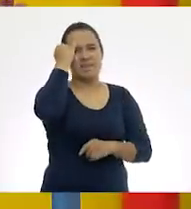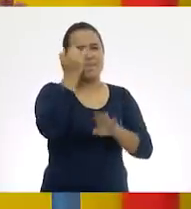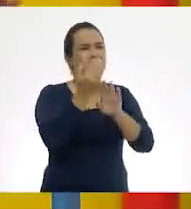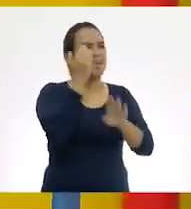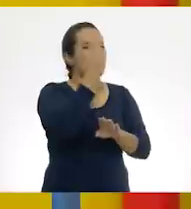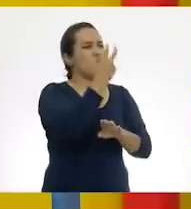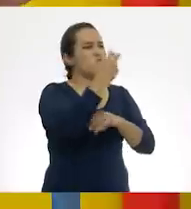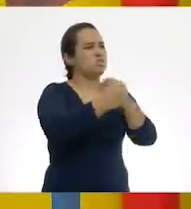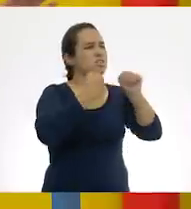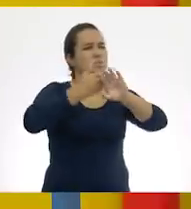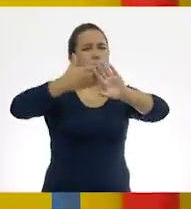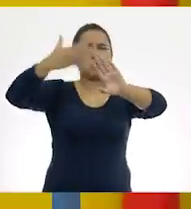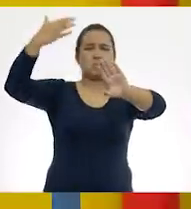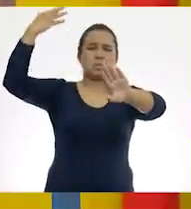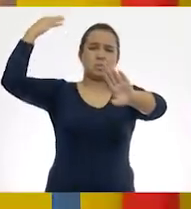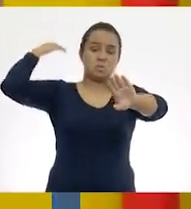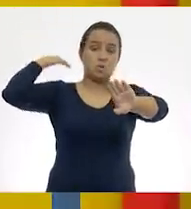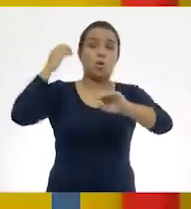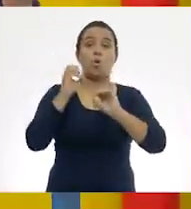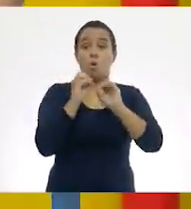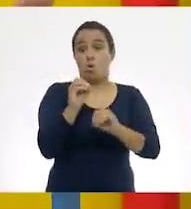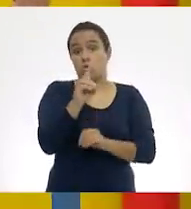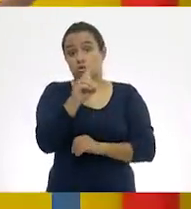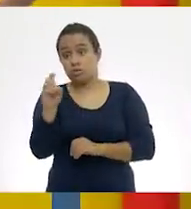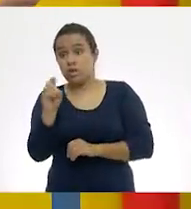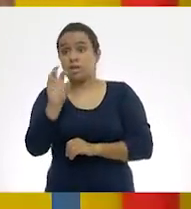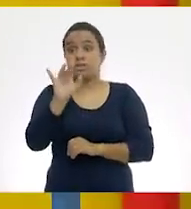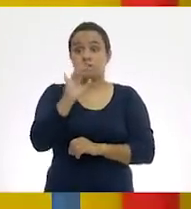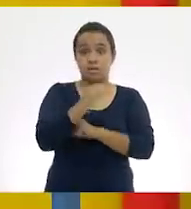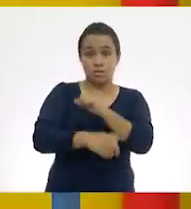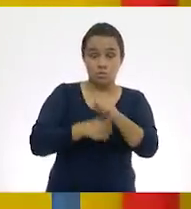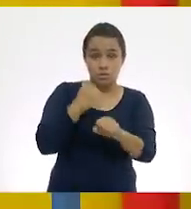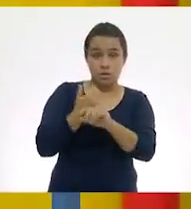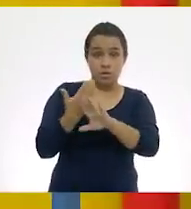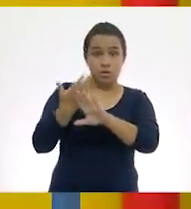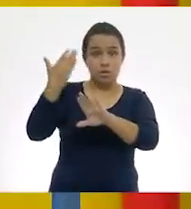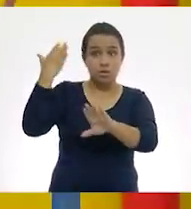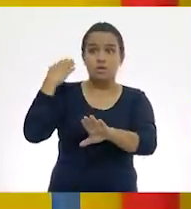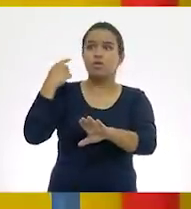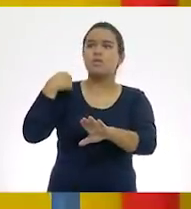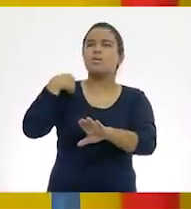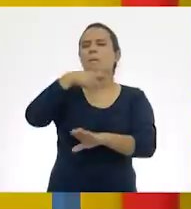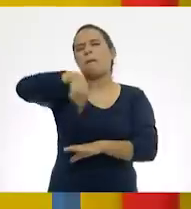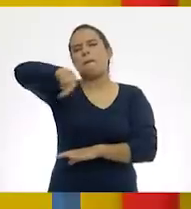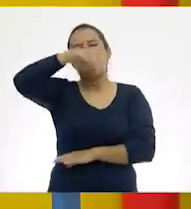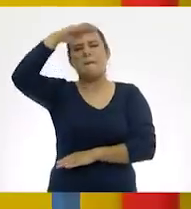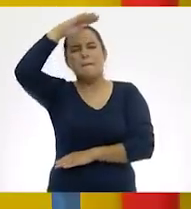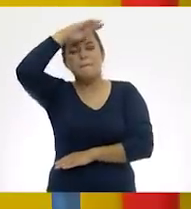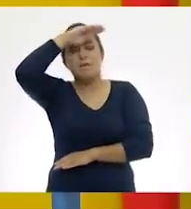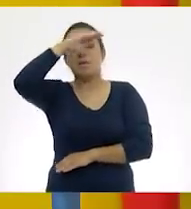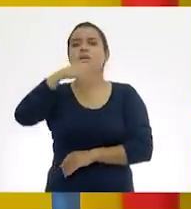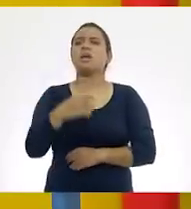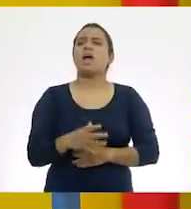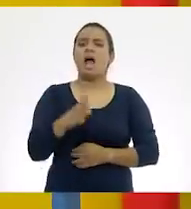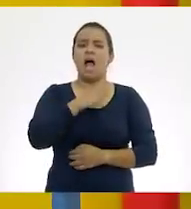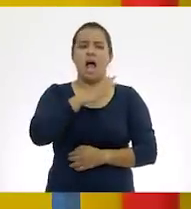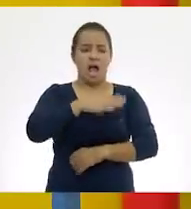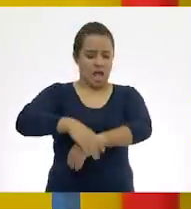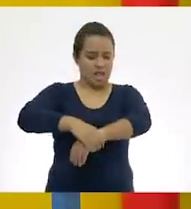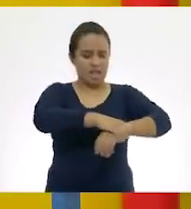200 años para atrás, bueno, no 200, hace 100 o hace 50 años, hubiéramos alcanzado a pensar que podía haber un